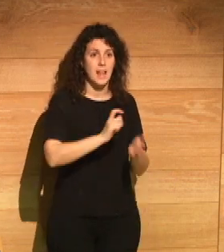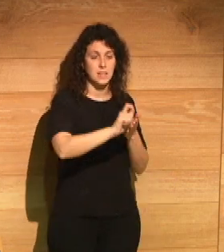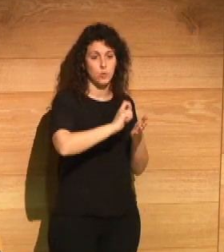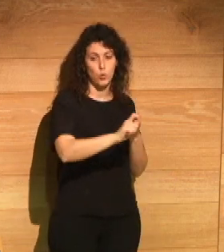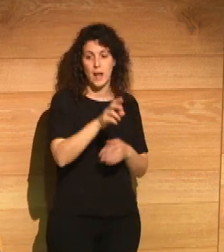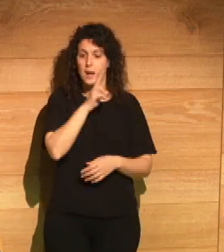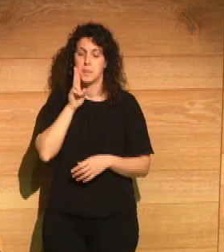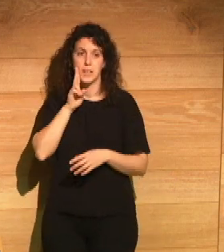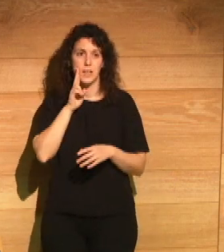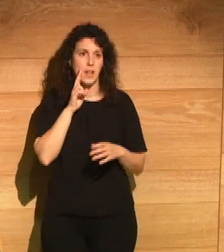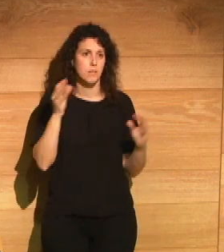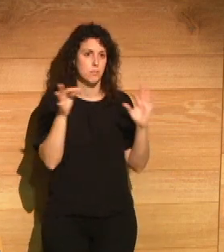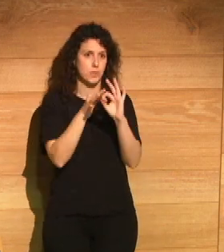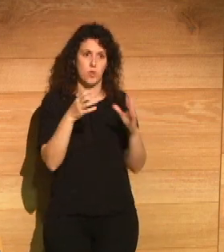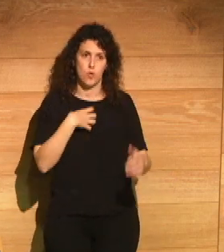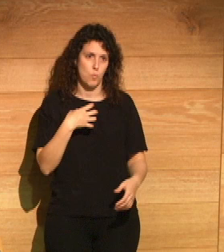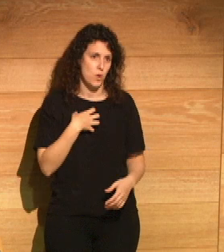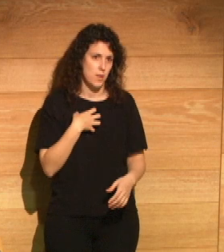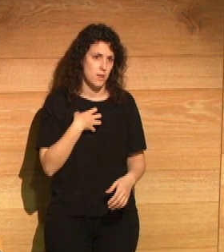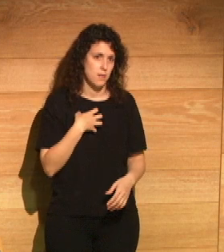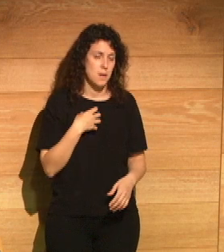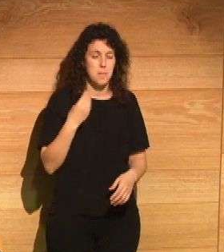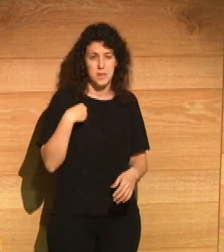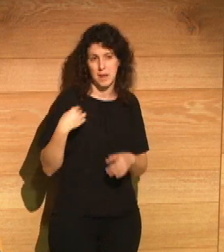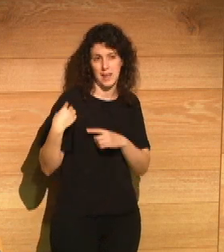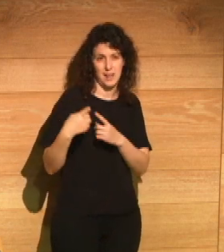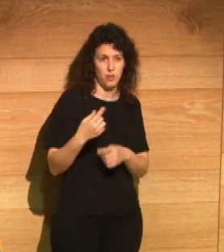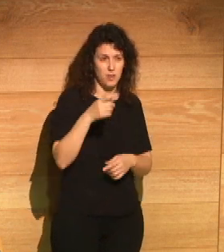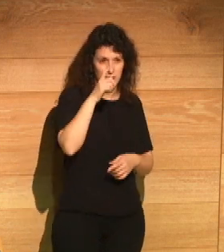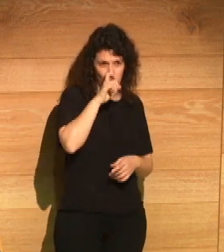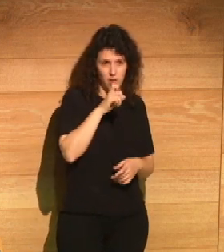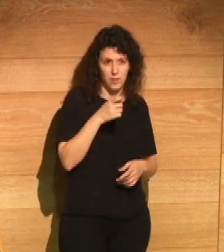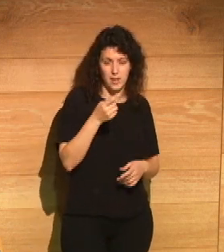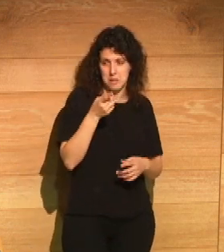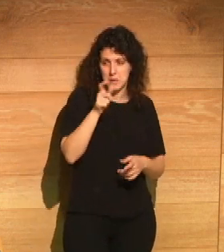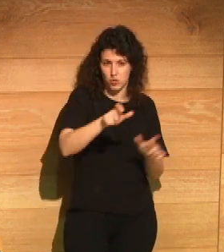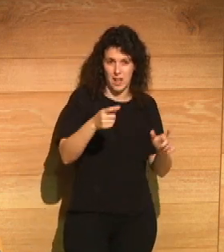compatibles, y no sé si vos, que sos más o menos de mi misma generación, te acordás que nos decían eso y que eso era